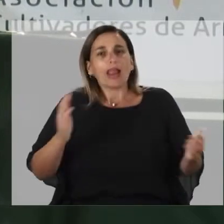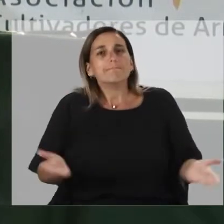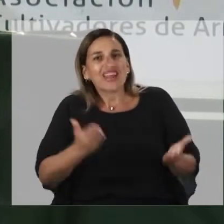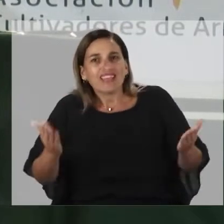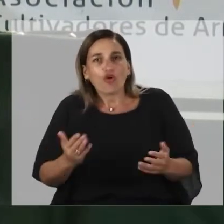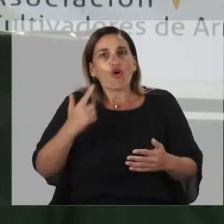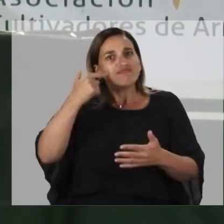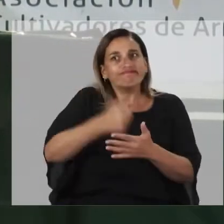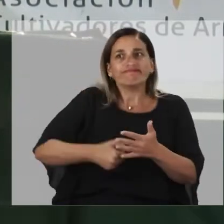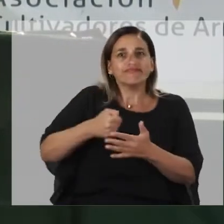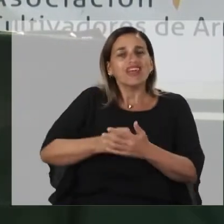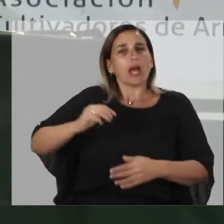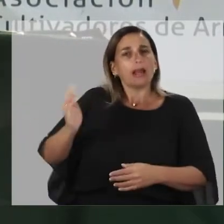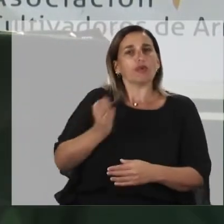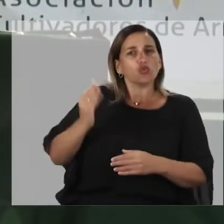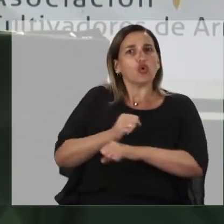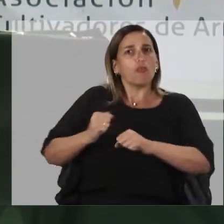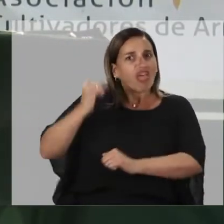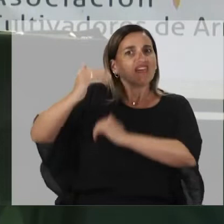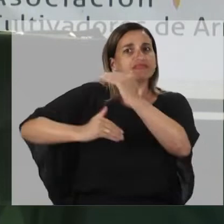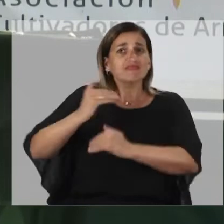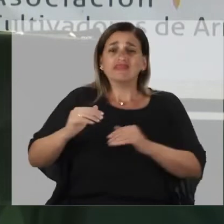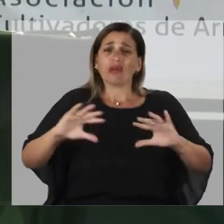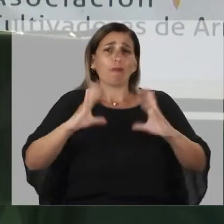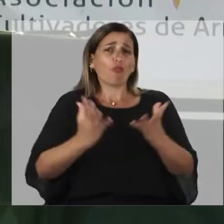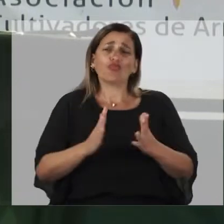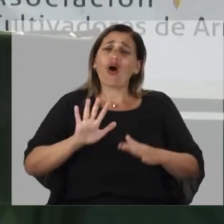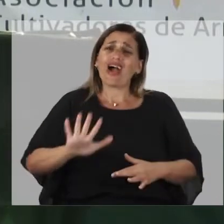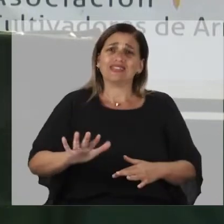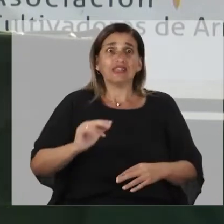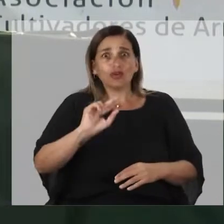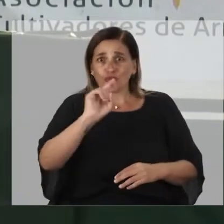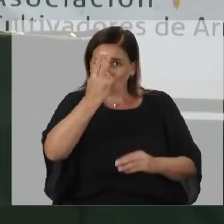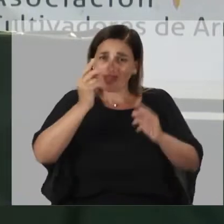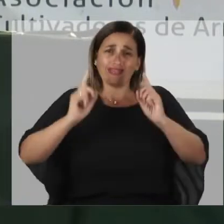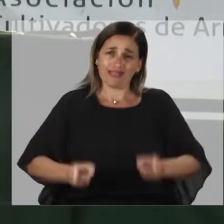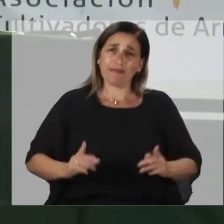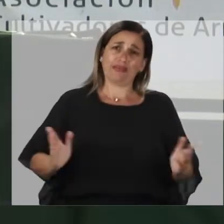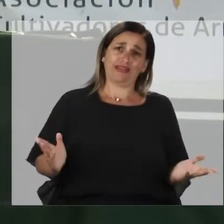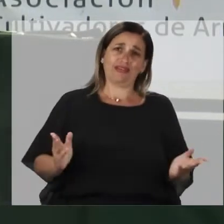para que el emprendedor, el productor salga adelante. Es así en todo el lado del mundo y Uruguay no puede ser distinto.